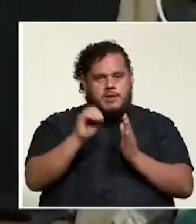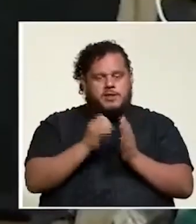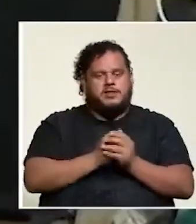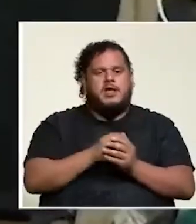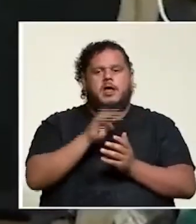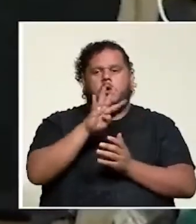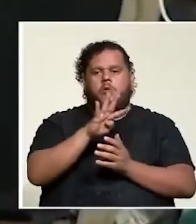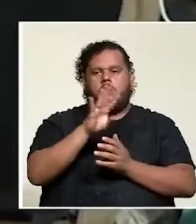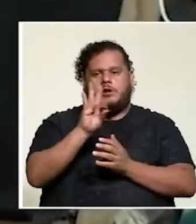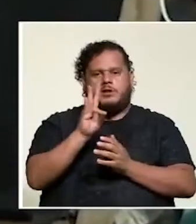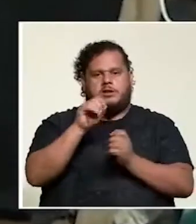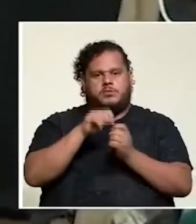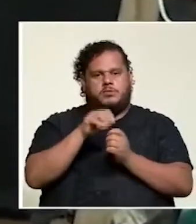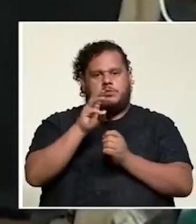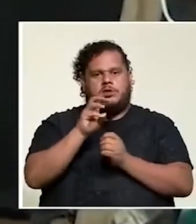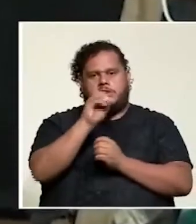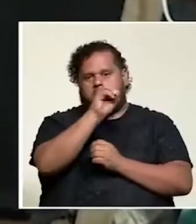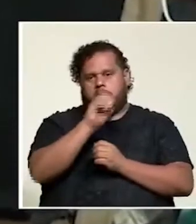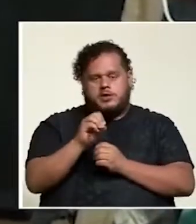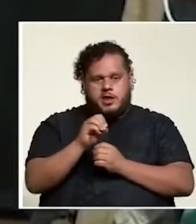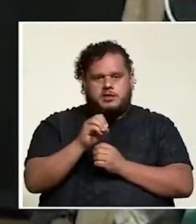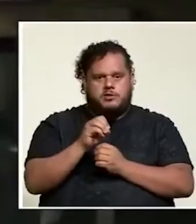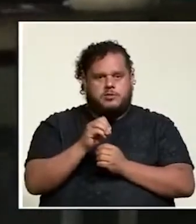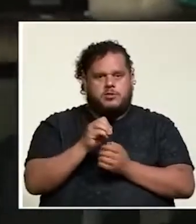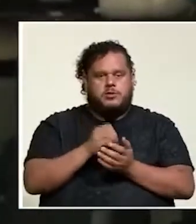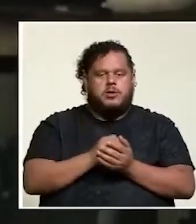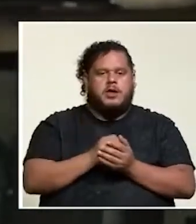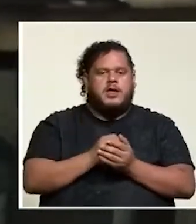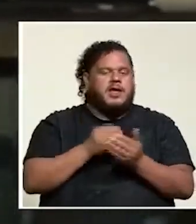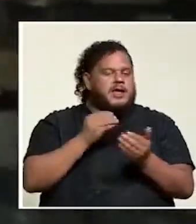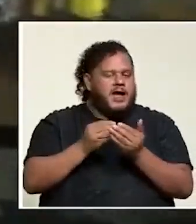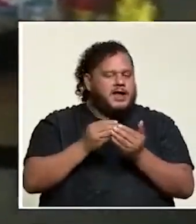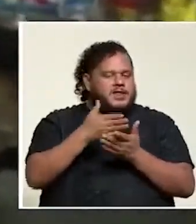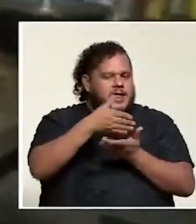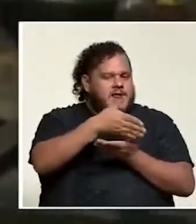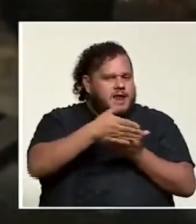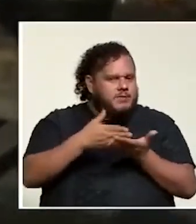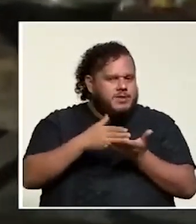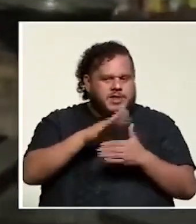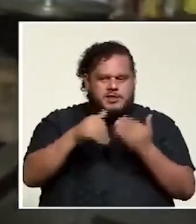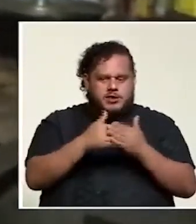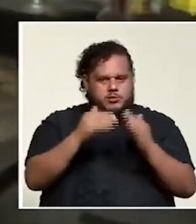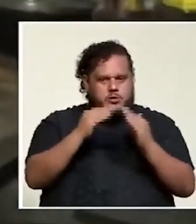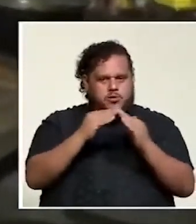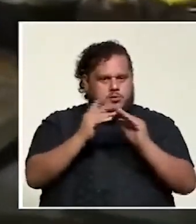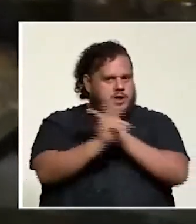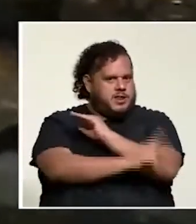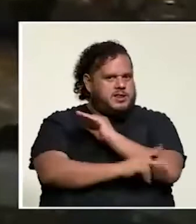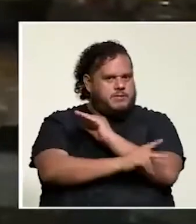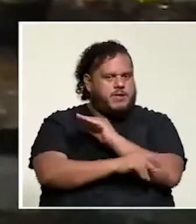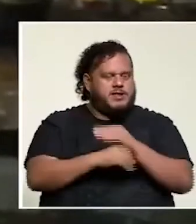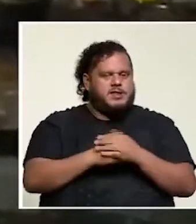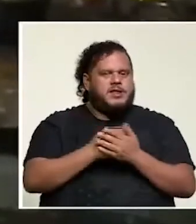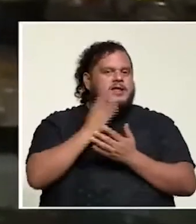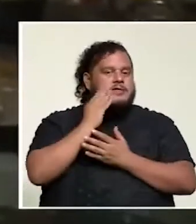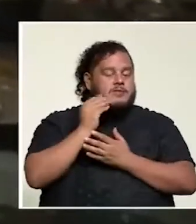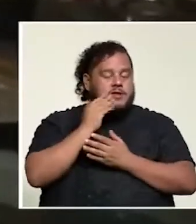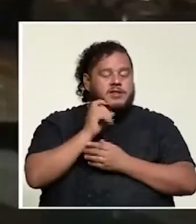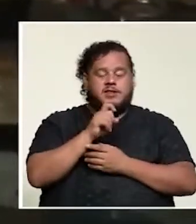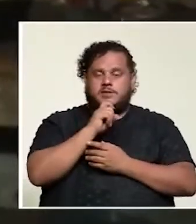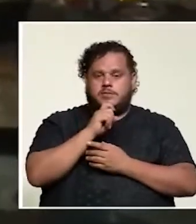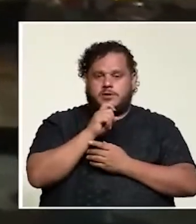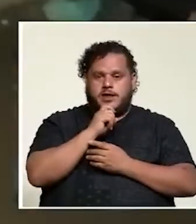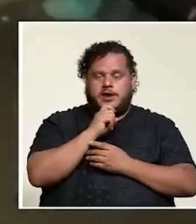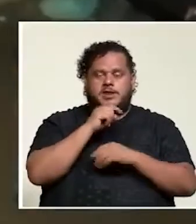un 47,6%, es decir, casi la mitad de los hogares del país experimentaron